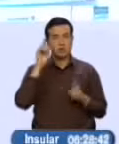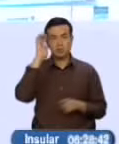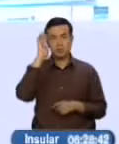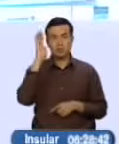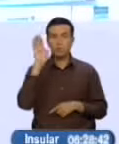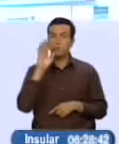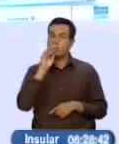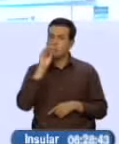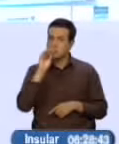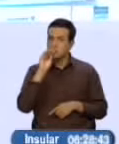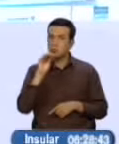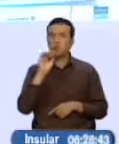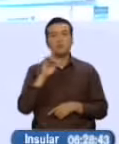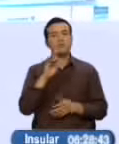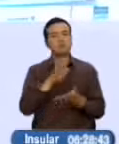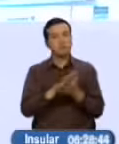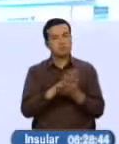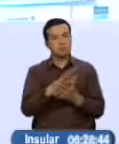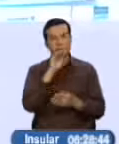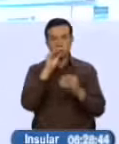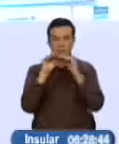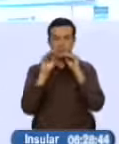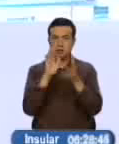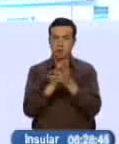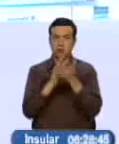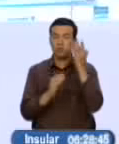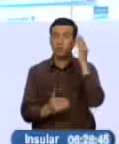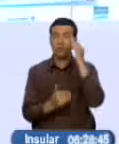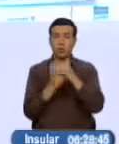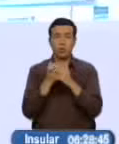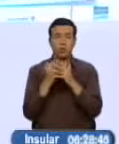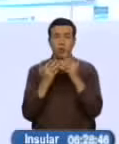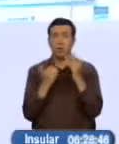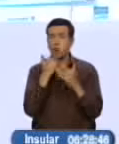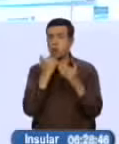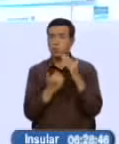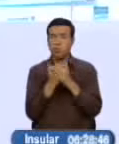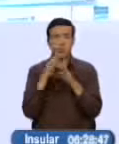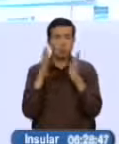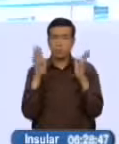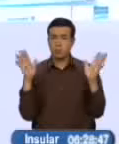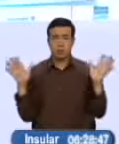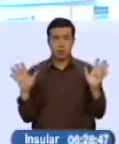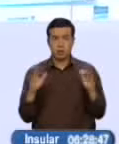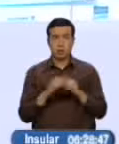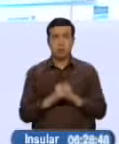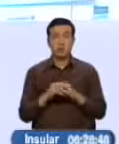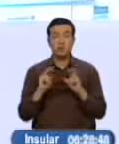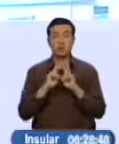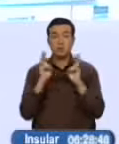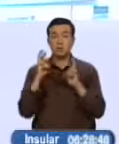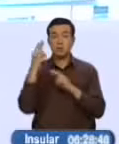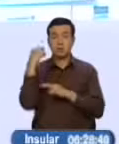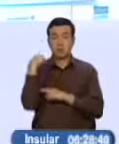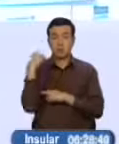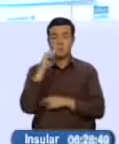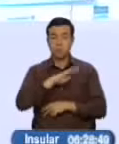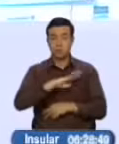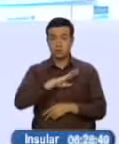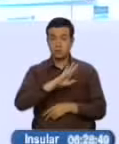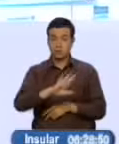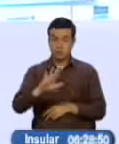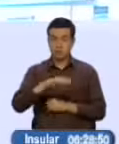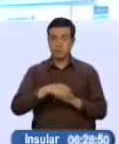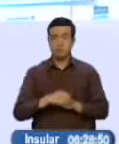aquí más bien enviar un mensaje de absoluta tranquilidad. No es nada nueva nada nuevo que se está generando en esta ley en cuanto a las competencias de los GATS.